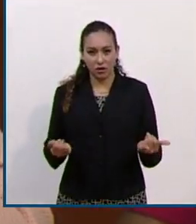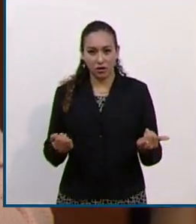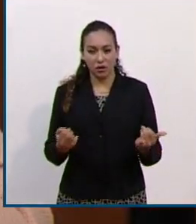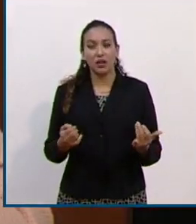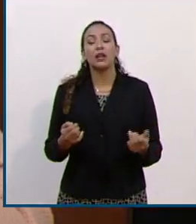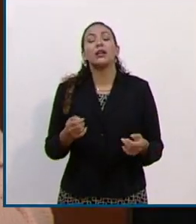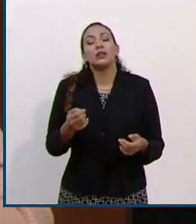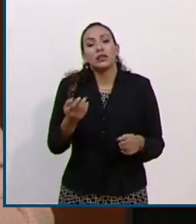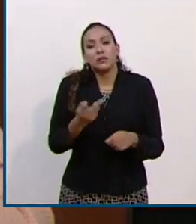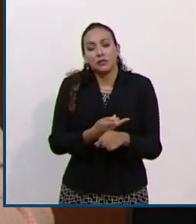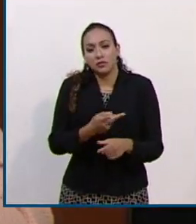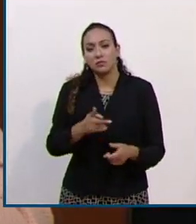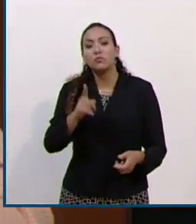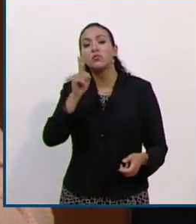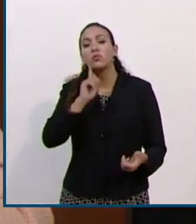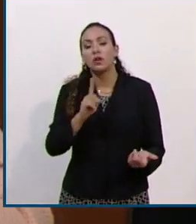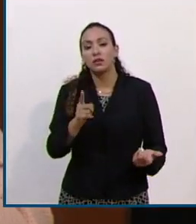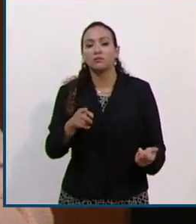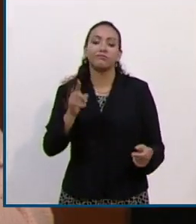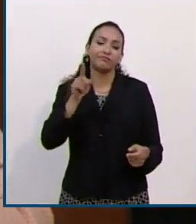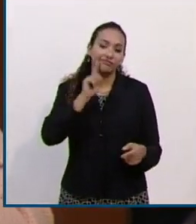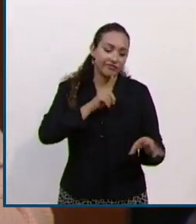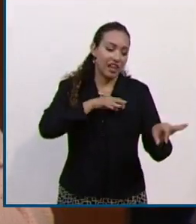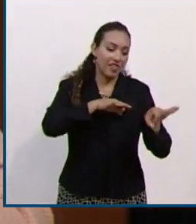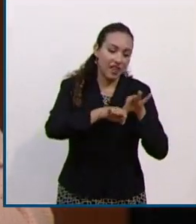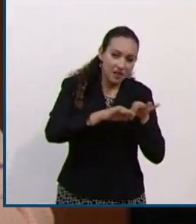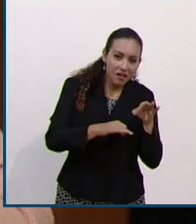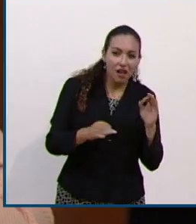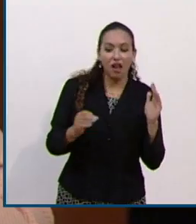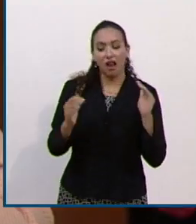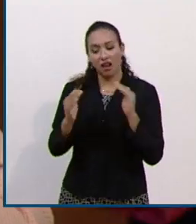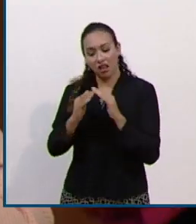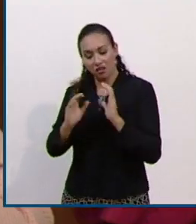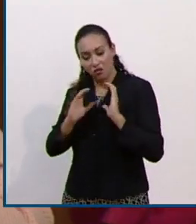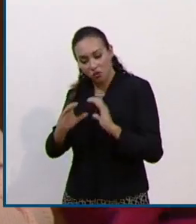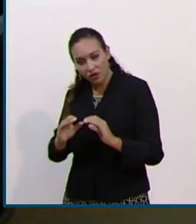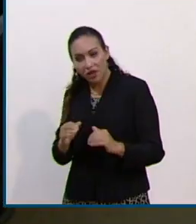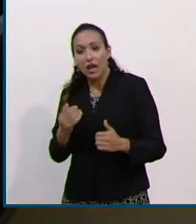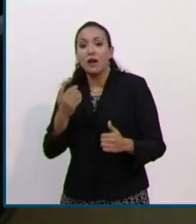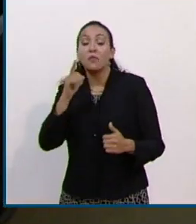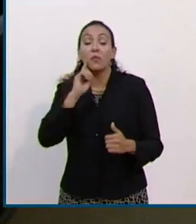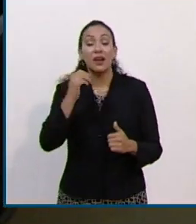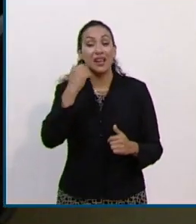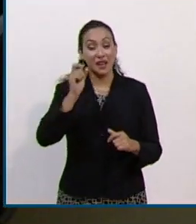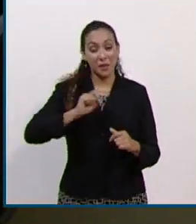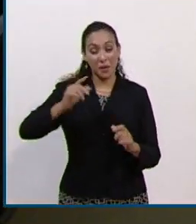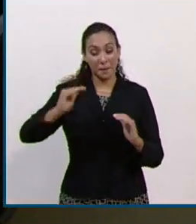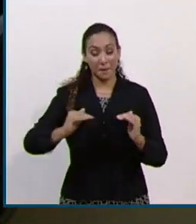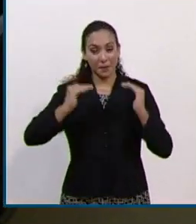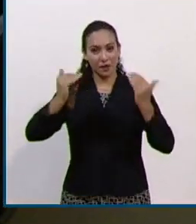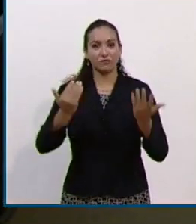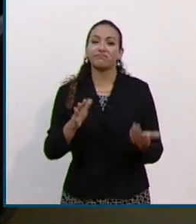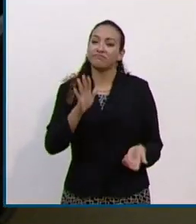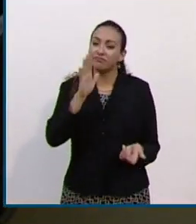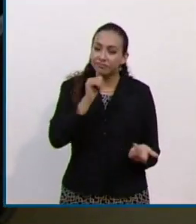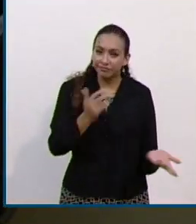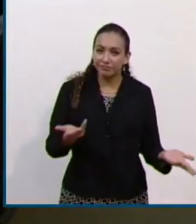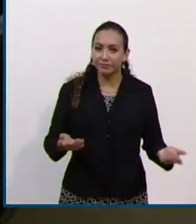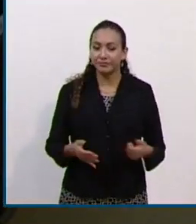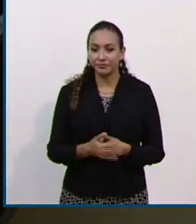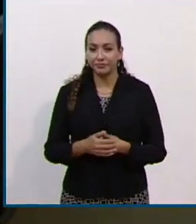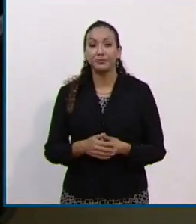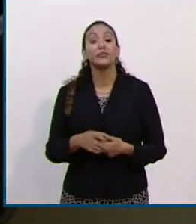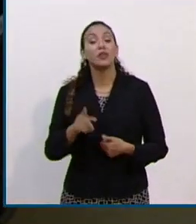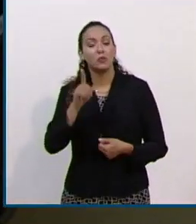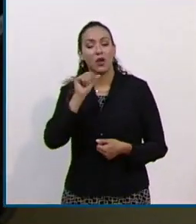dobles jornadas, la imposibilidad de ascender en cargos públicos. En el conversatorio también participó la